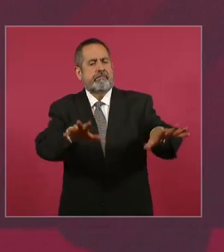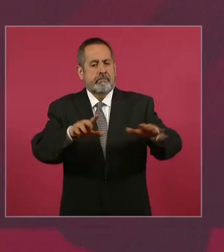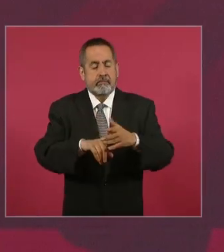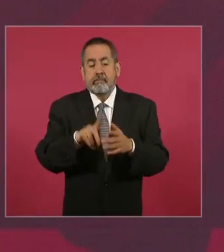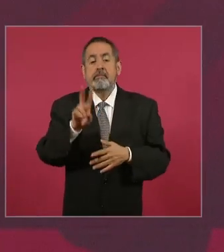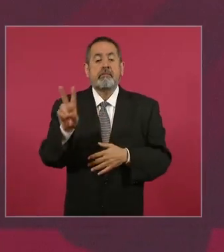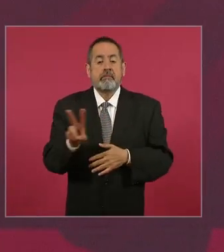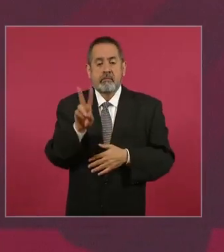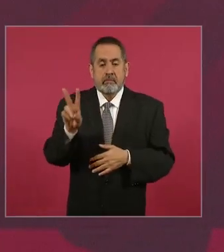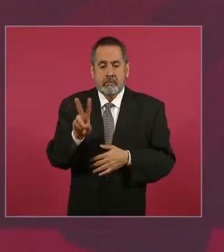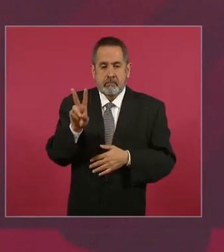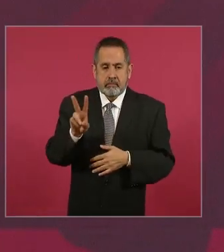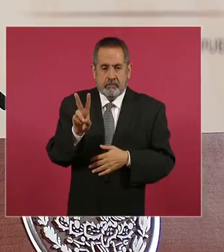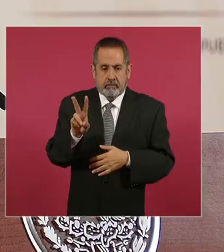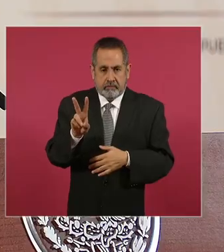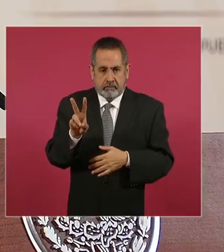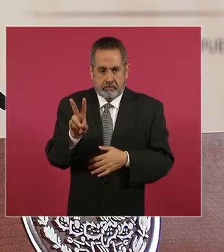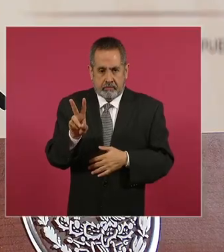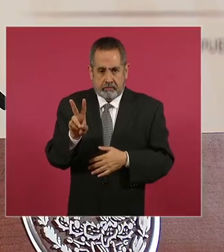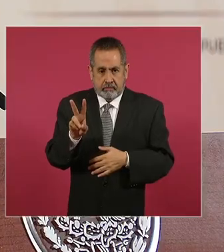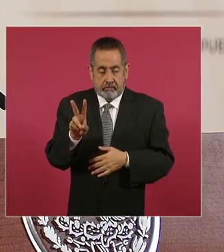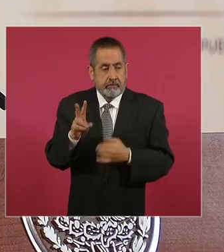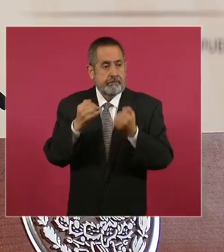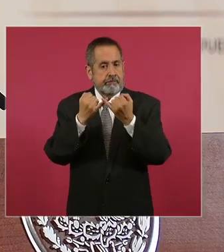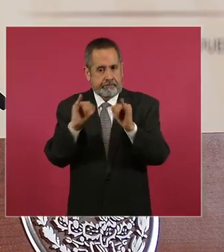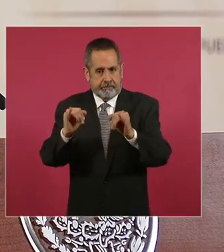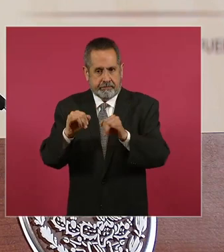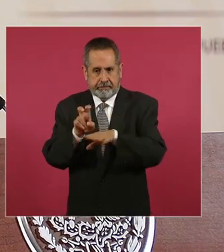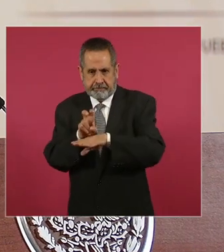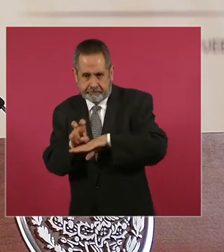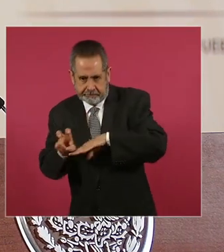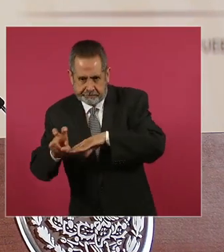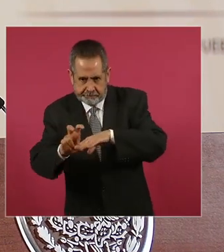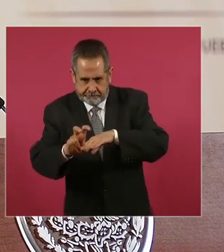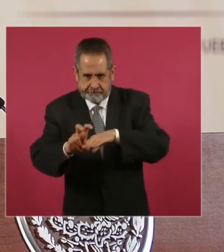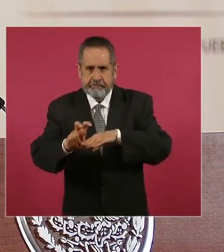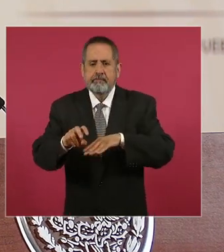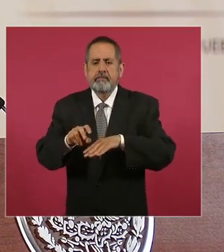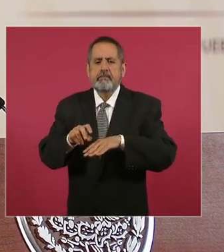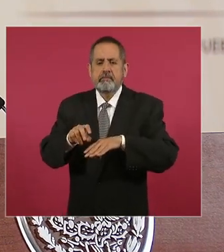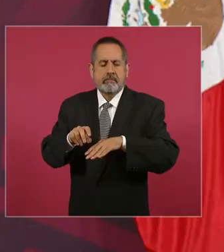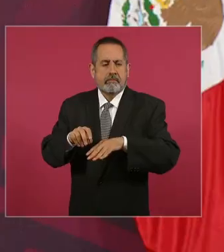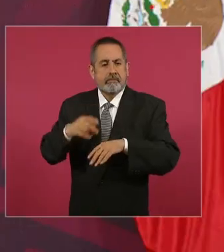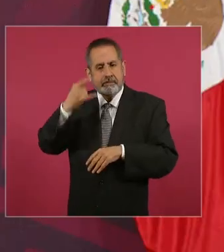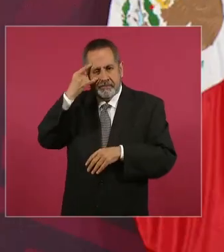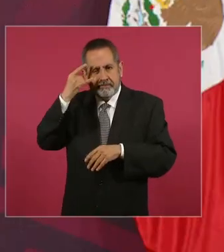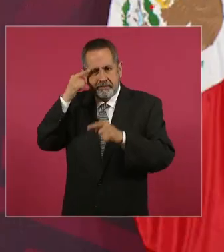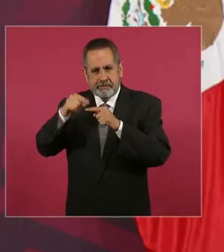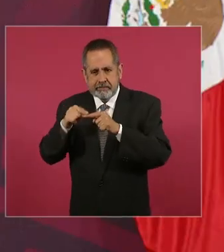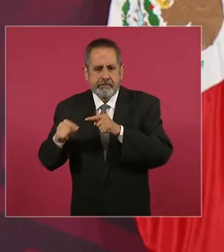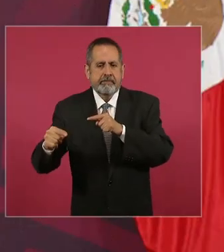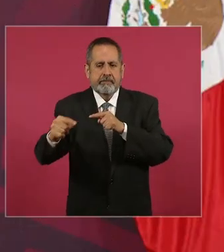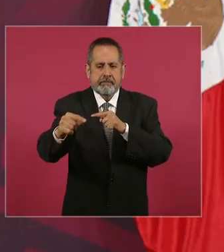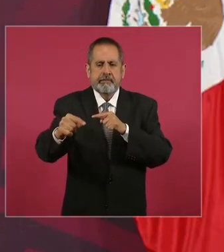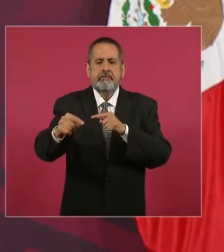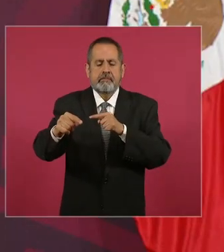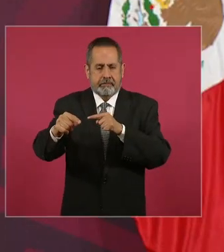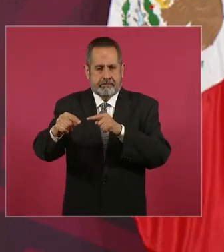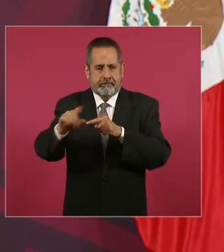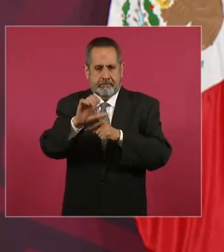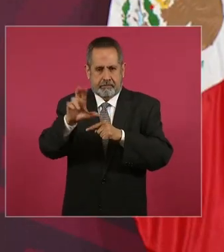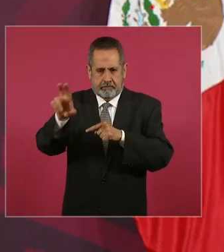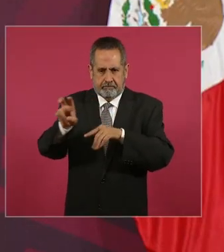viernes vamos a inaugurar el tren de Campeche a